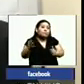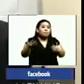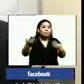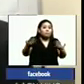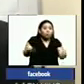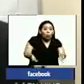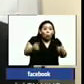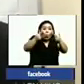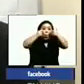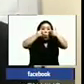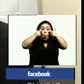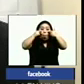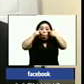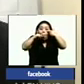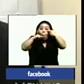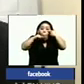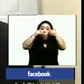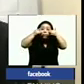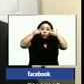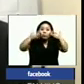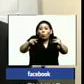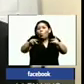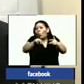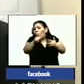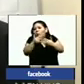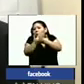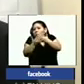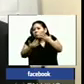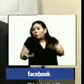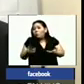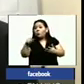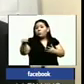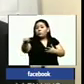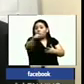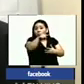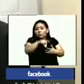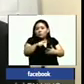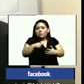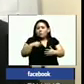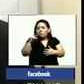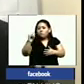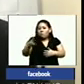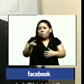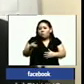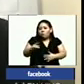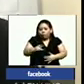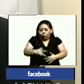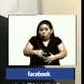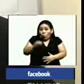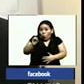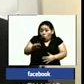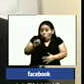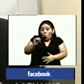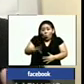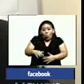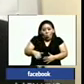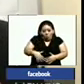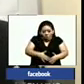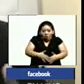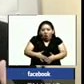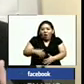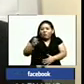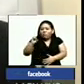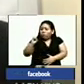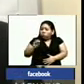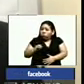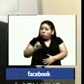Sangrado en los ojos O otro tipo De sangrado Si usted tiene dolor A nivel del abdomen De la barriga Como